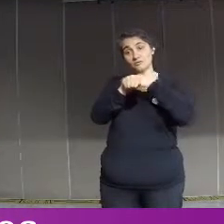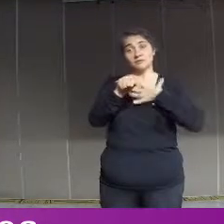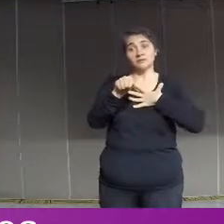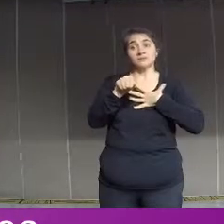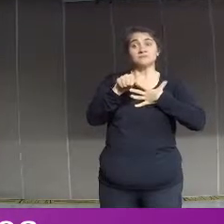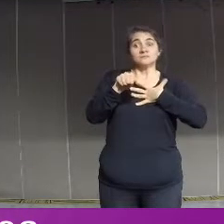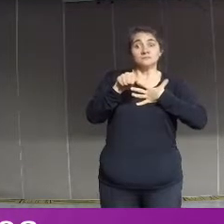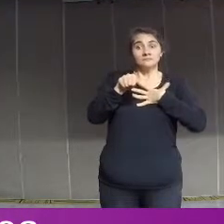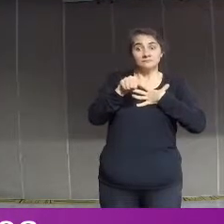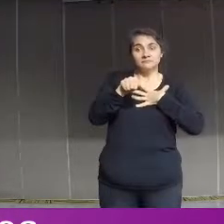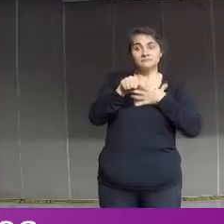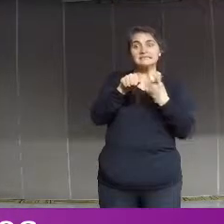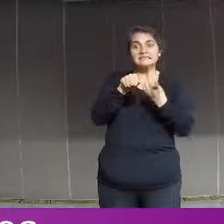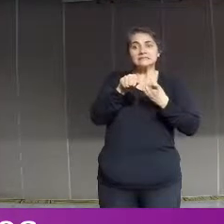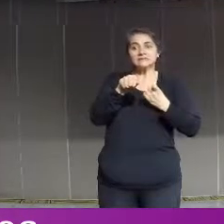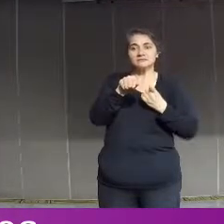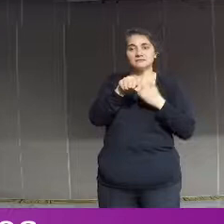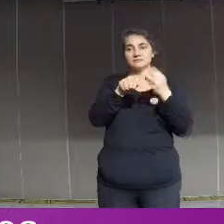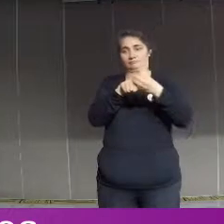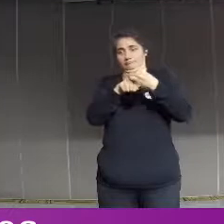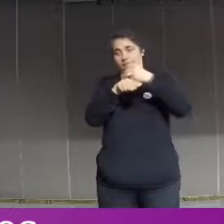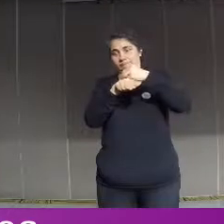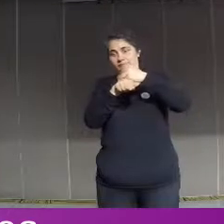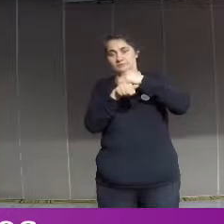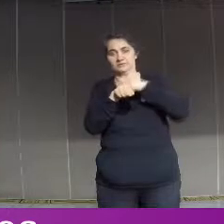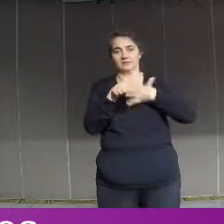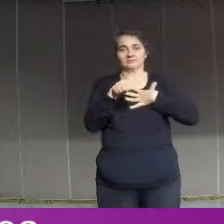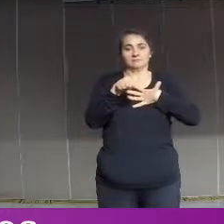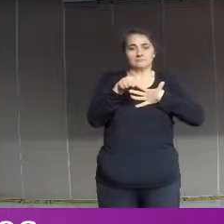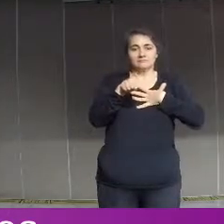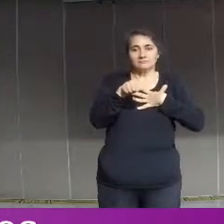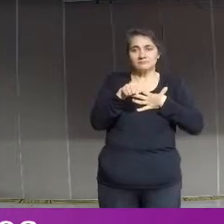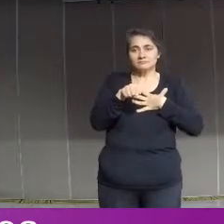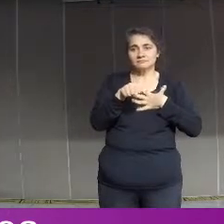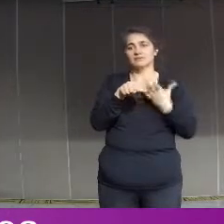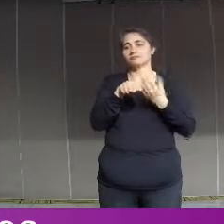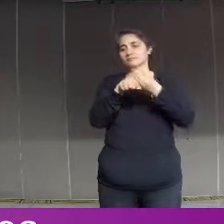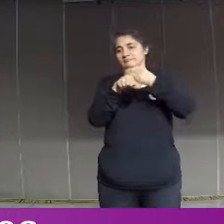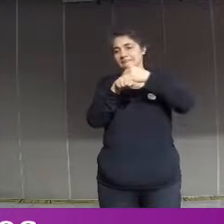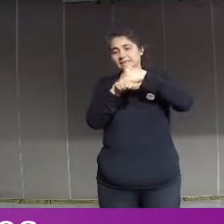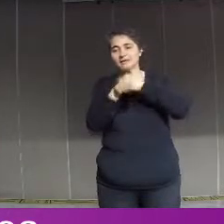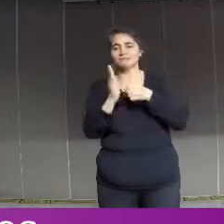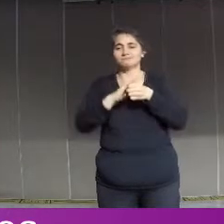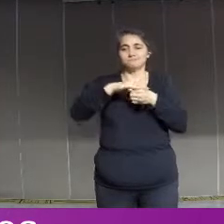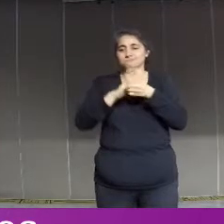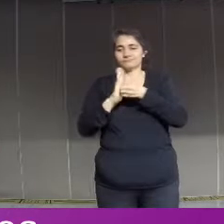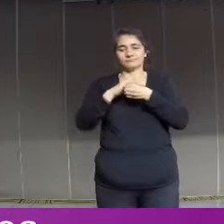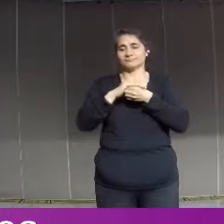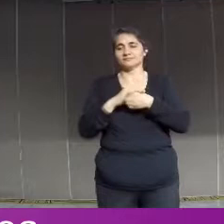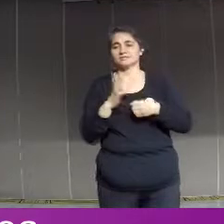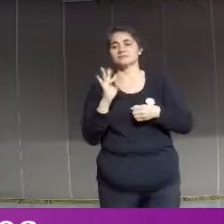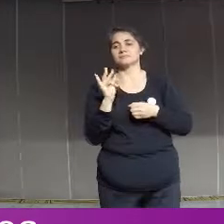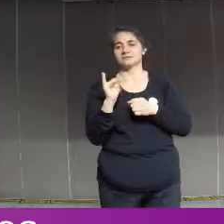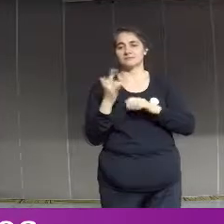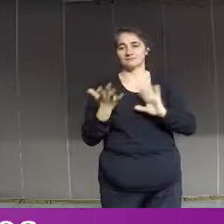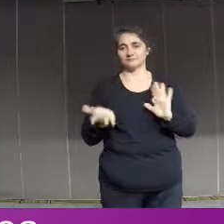se aspira. ¿Sí? Después de la deglución se produce después de que el paciente deglute, por